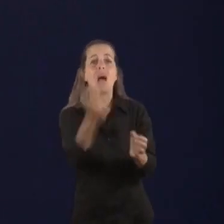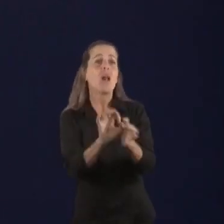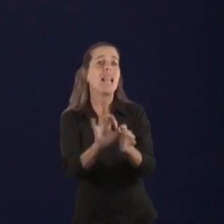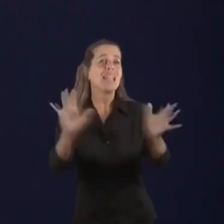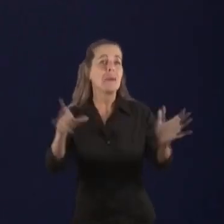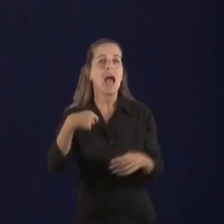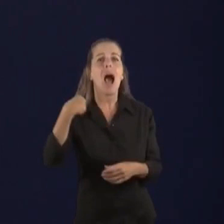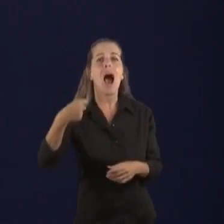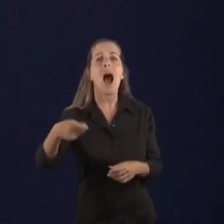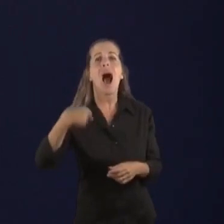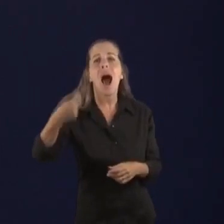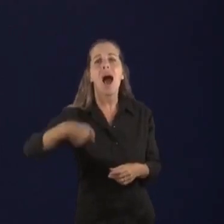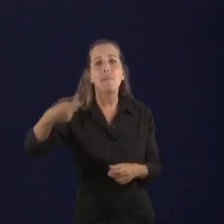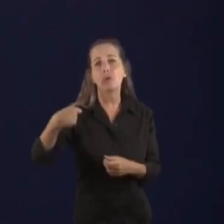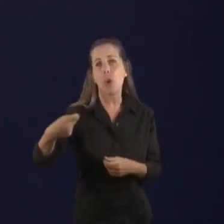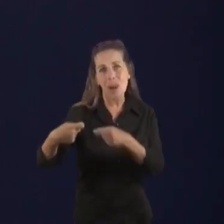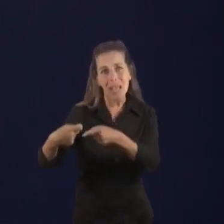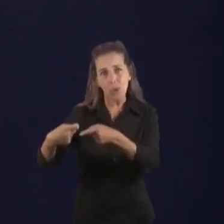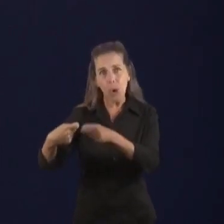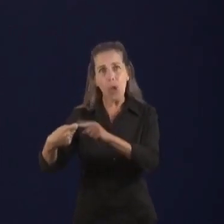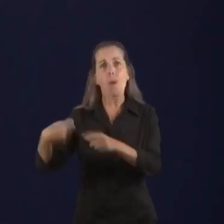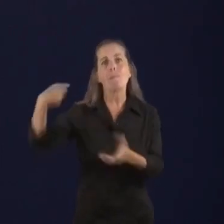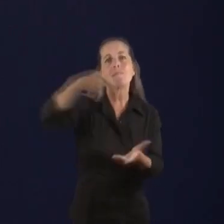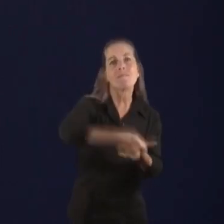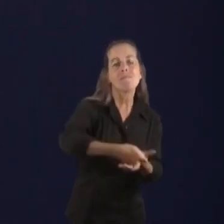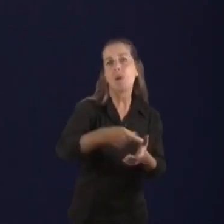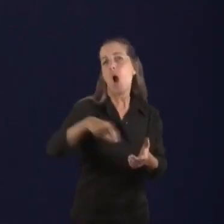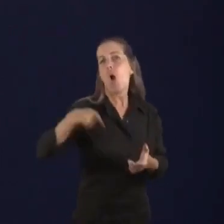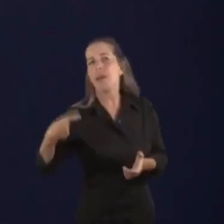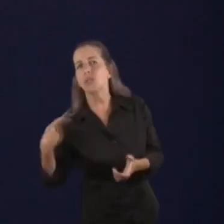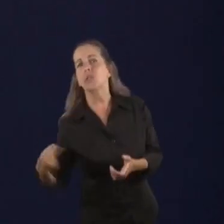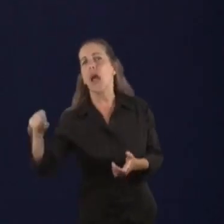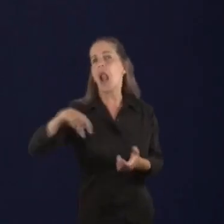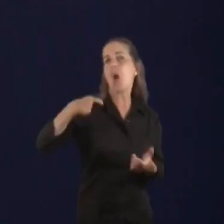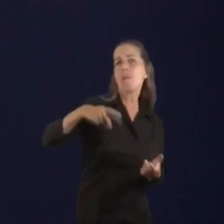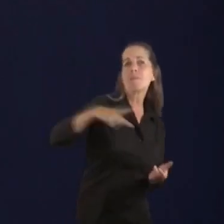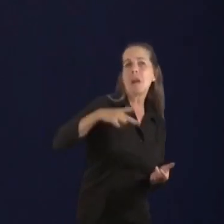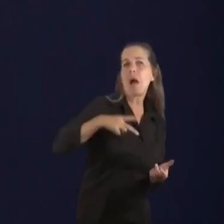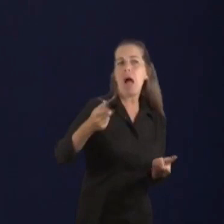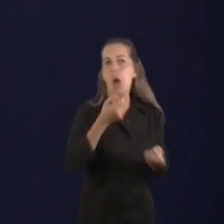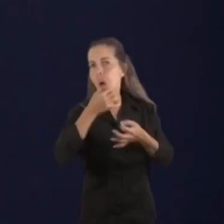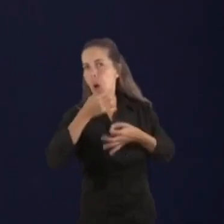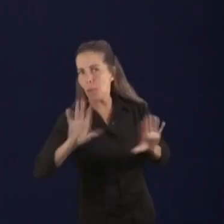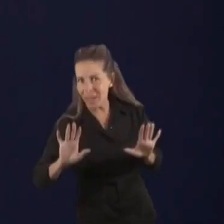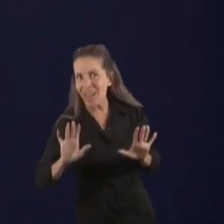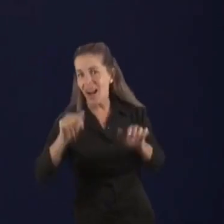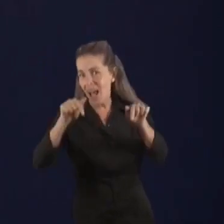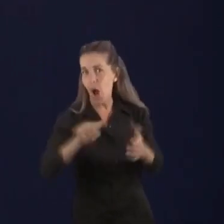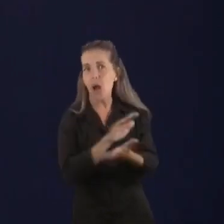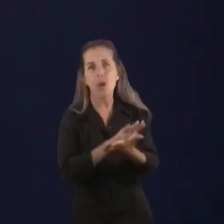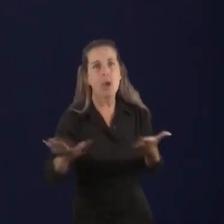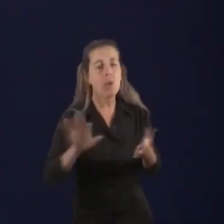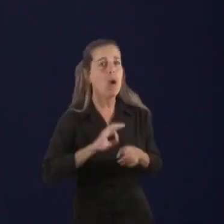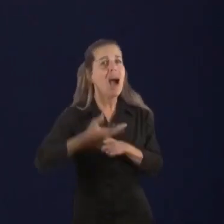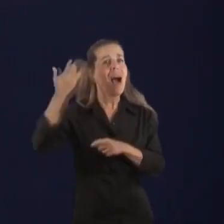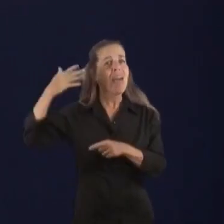aportes a la obra social o prepaga que elijan desde el inicio de su contratación. Durante décadas esto